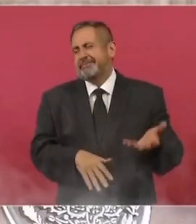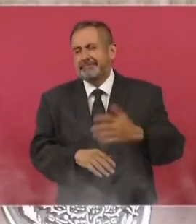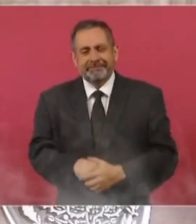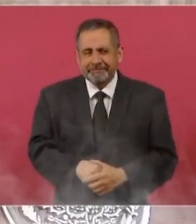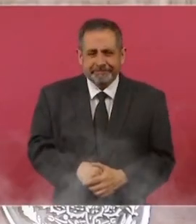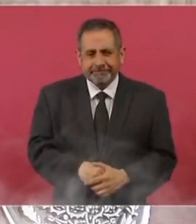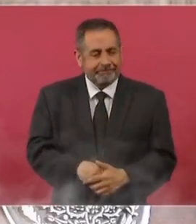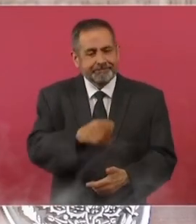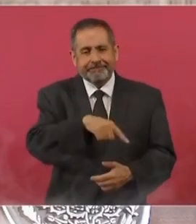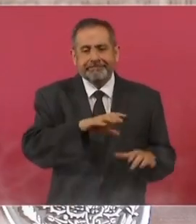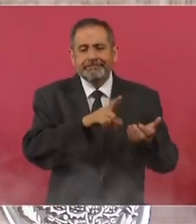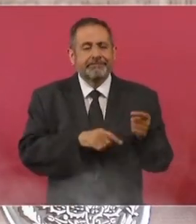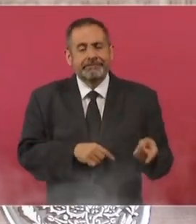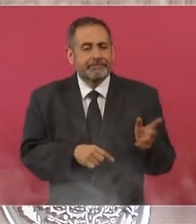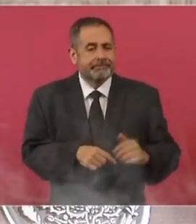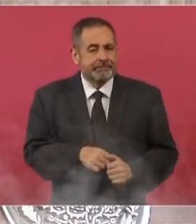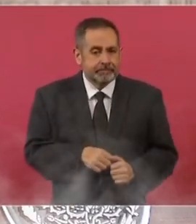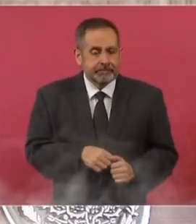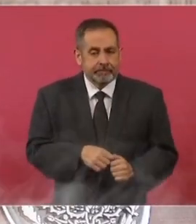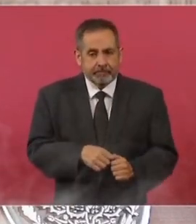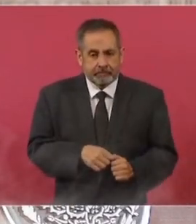Porque son,